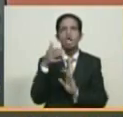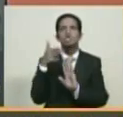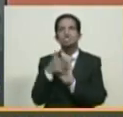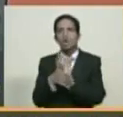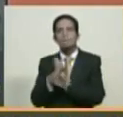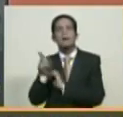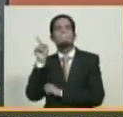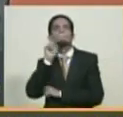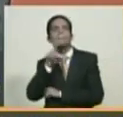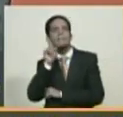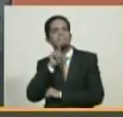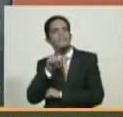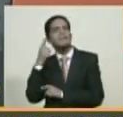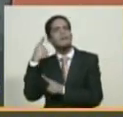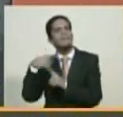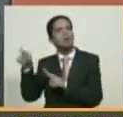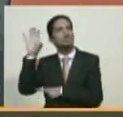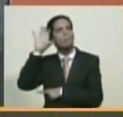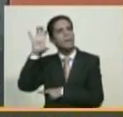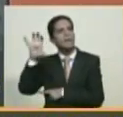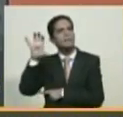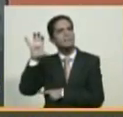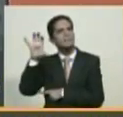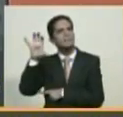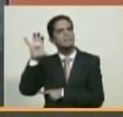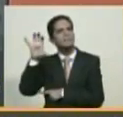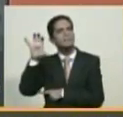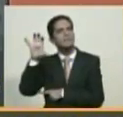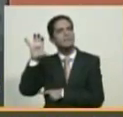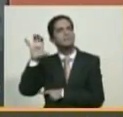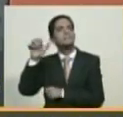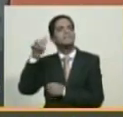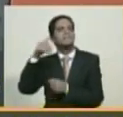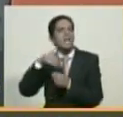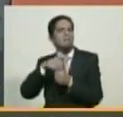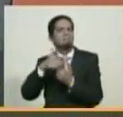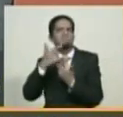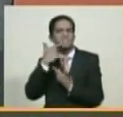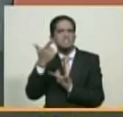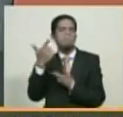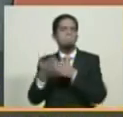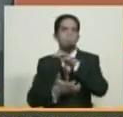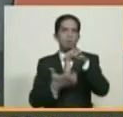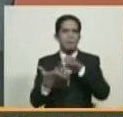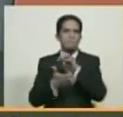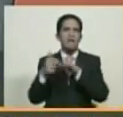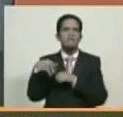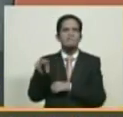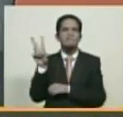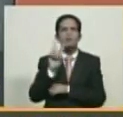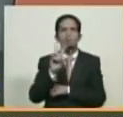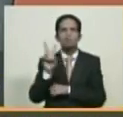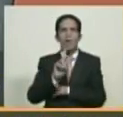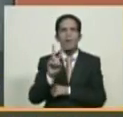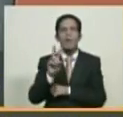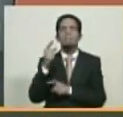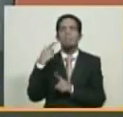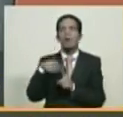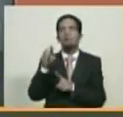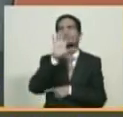montando el cartel de Lima respecto a un supuesto montaje de crisis humanitaria justamente por países que son los que